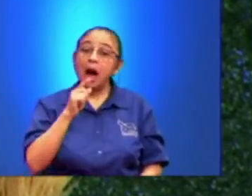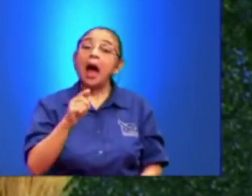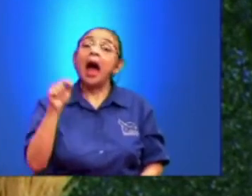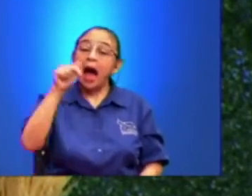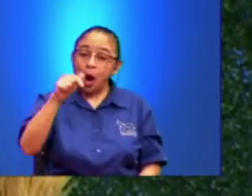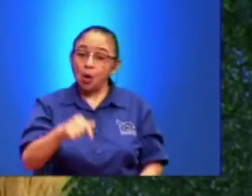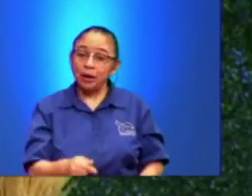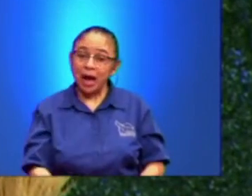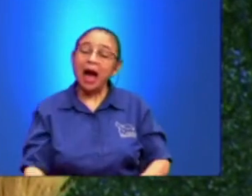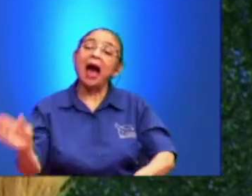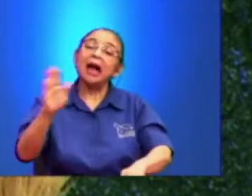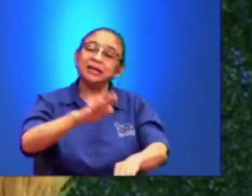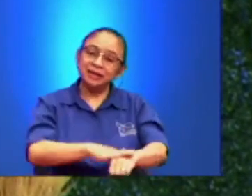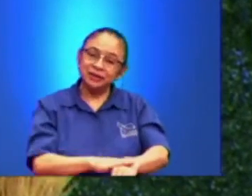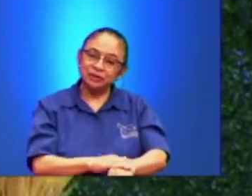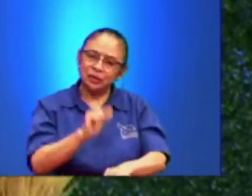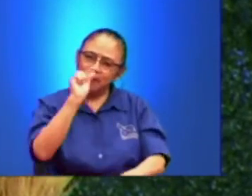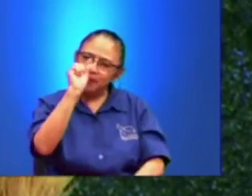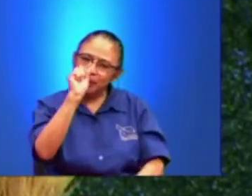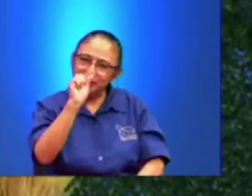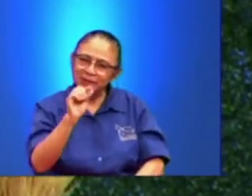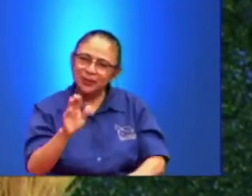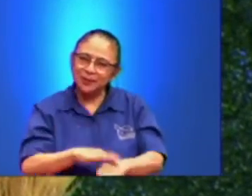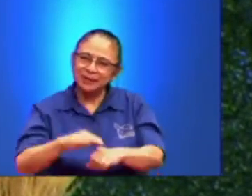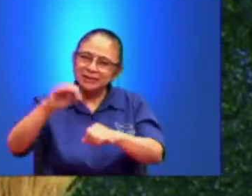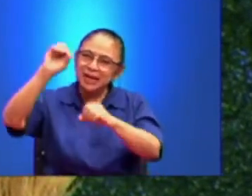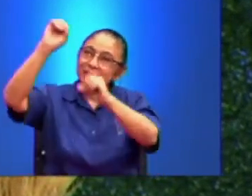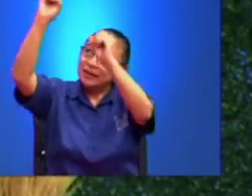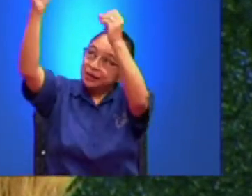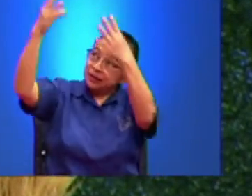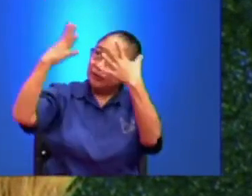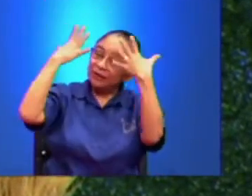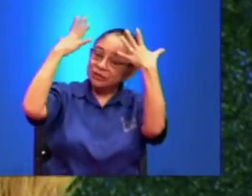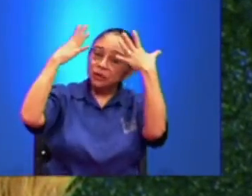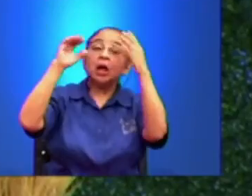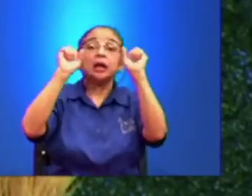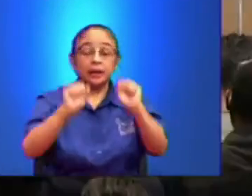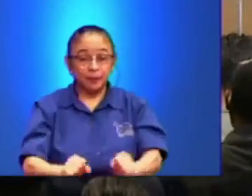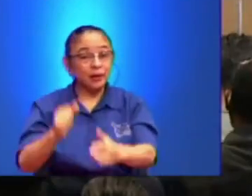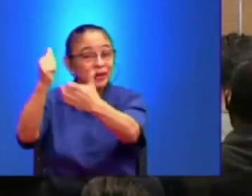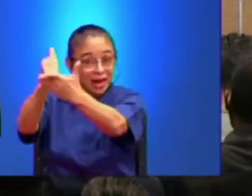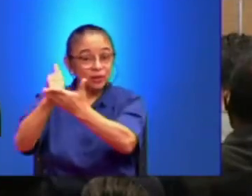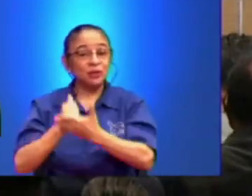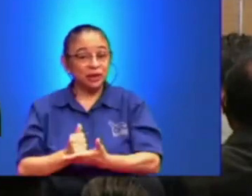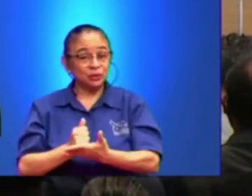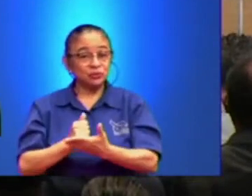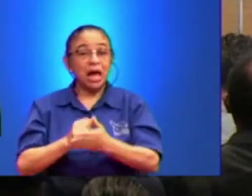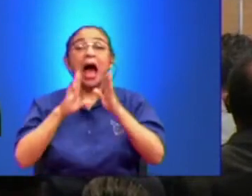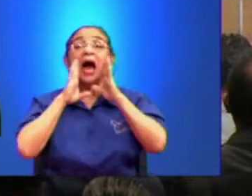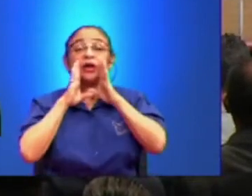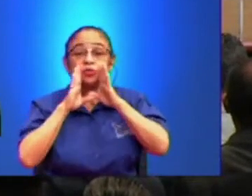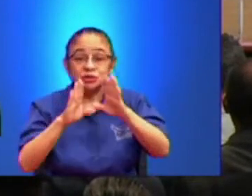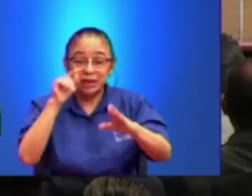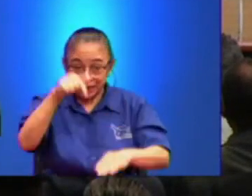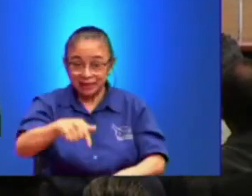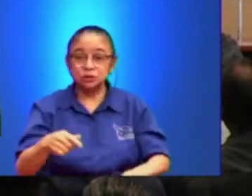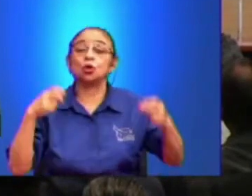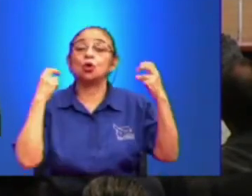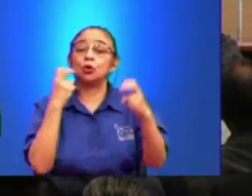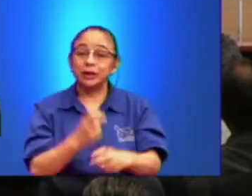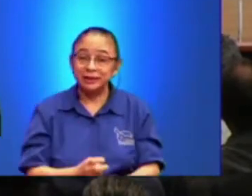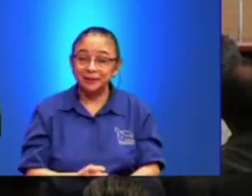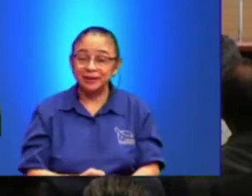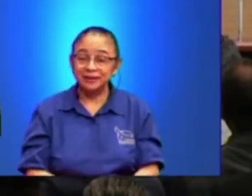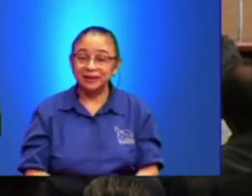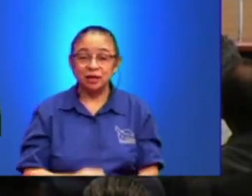de revelación que nos puede ayudar a hacer correctamente este anuncio por eso yo